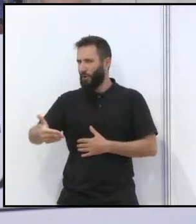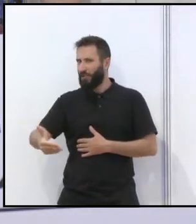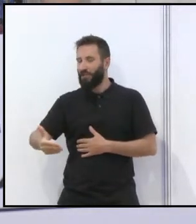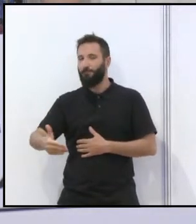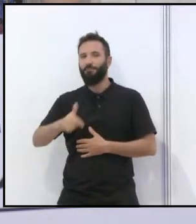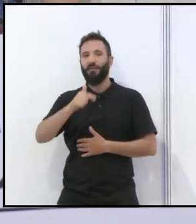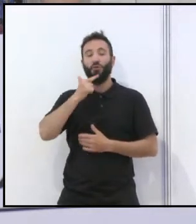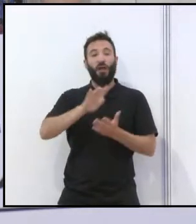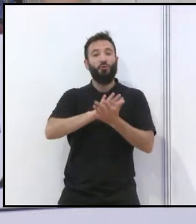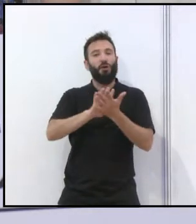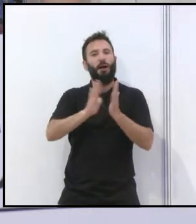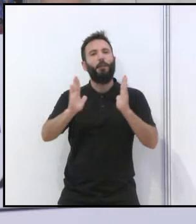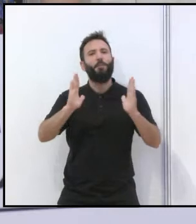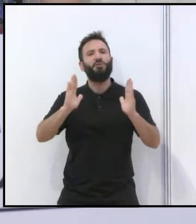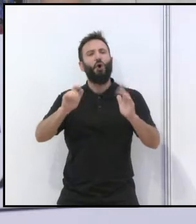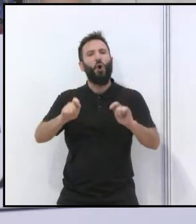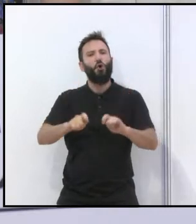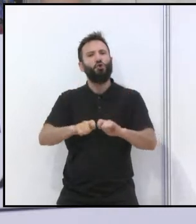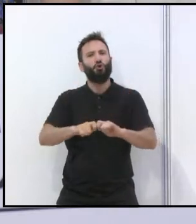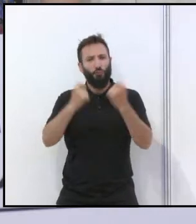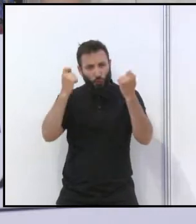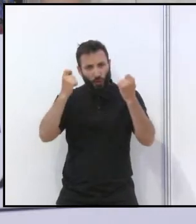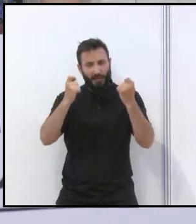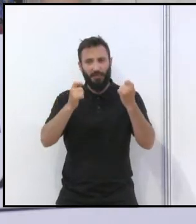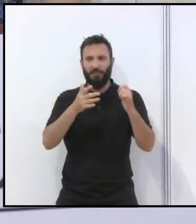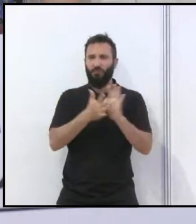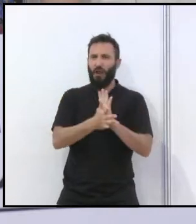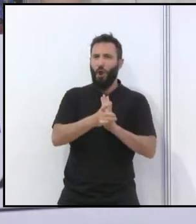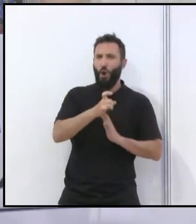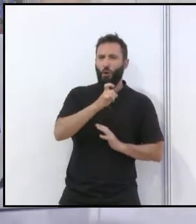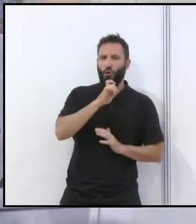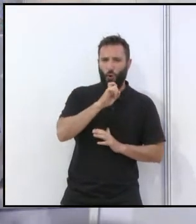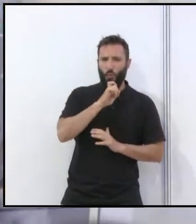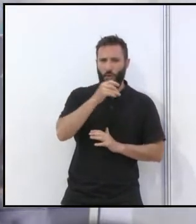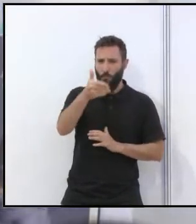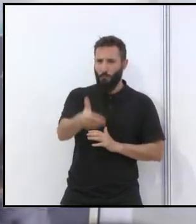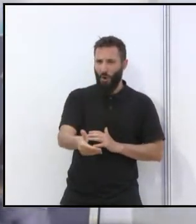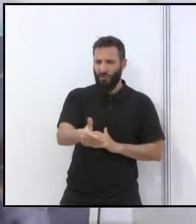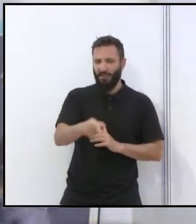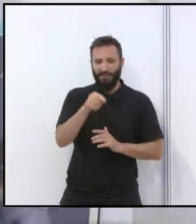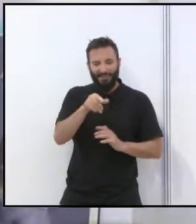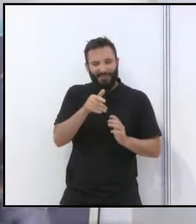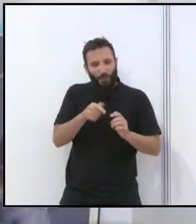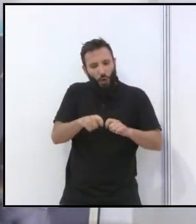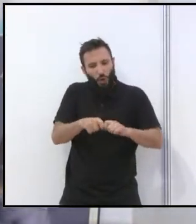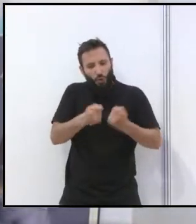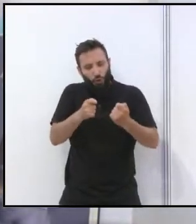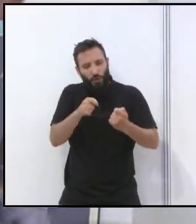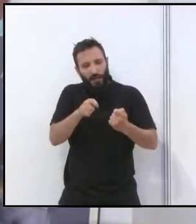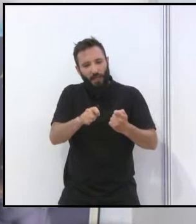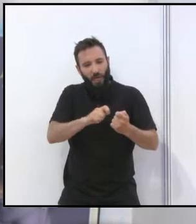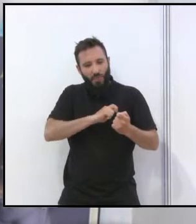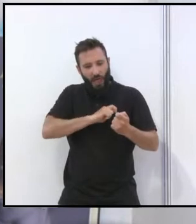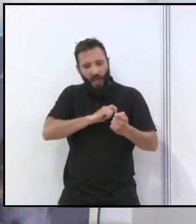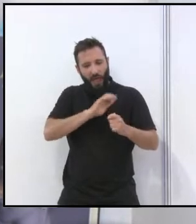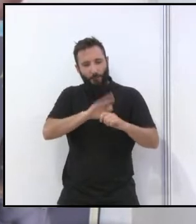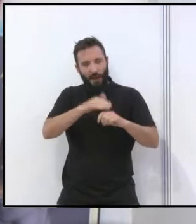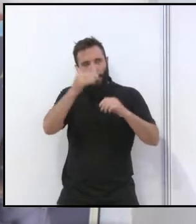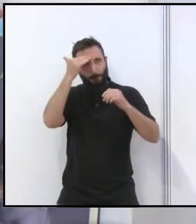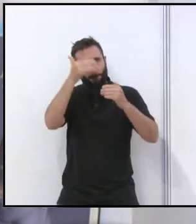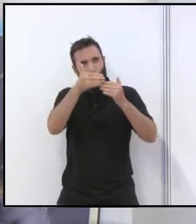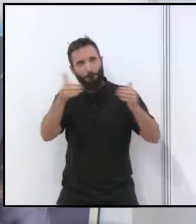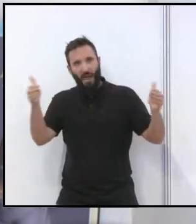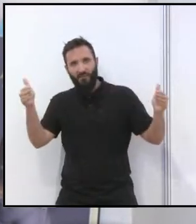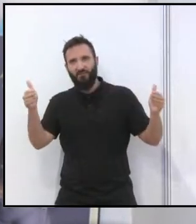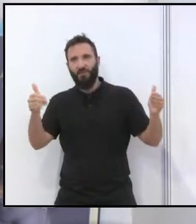lo que estábamos hablando, es muy importante el cómo significa una nueva, ampliar visiones, entrar